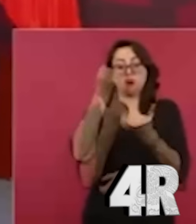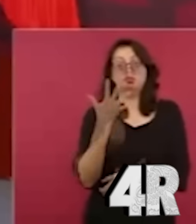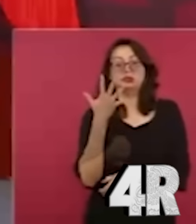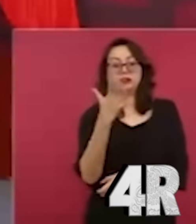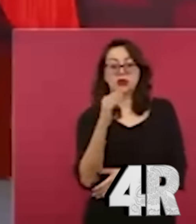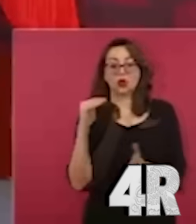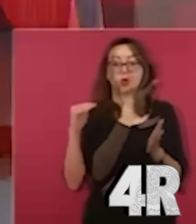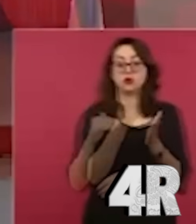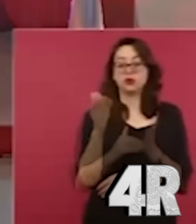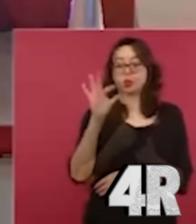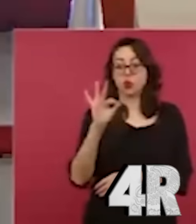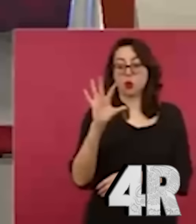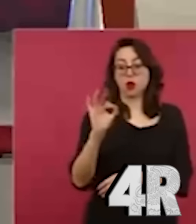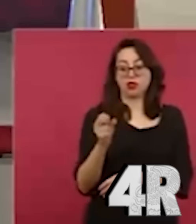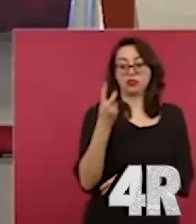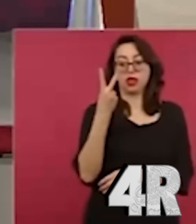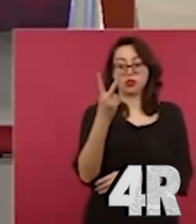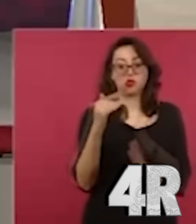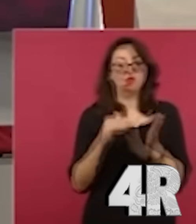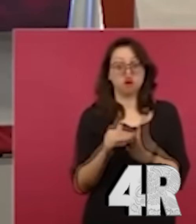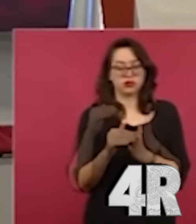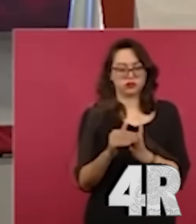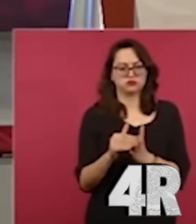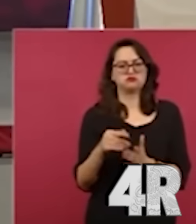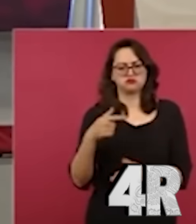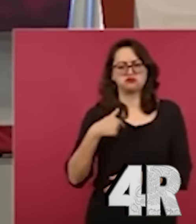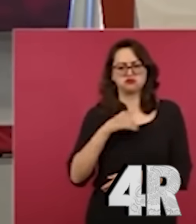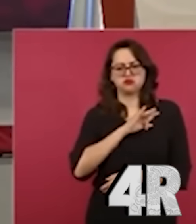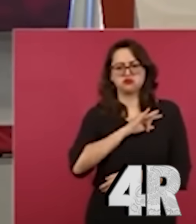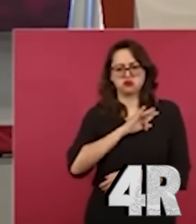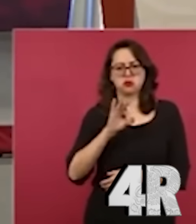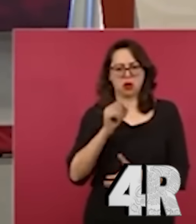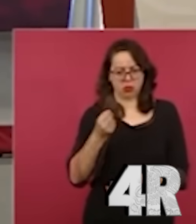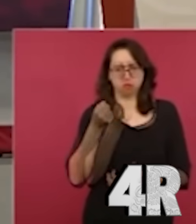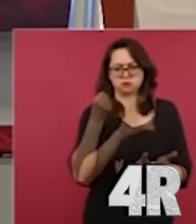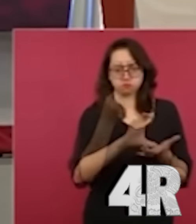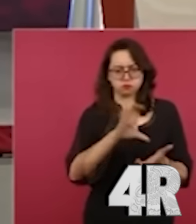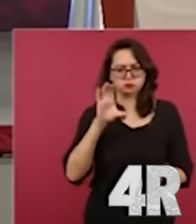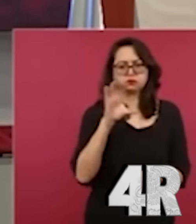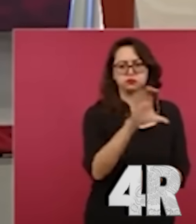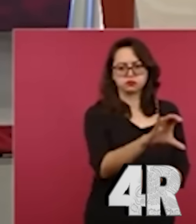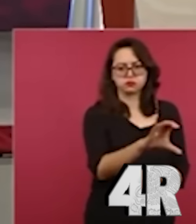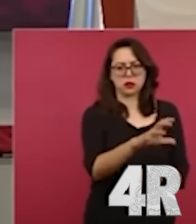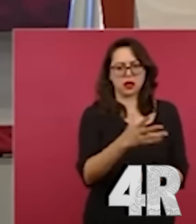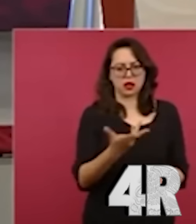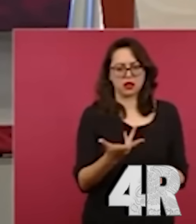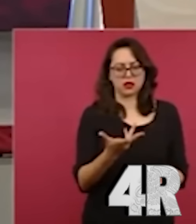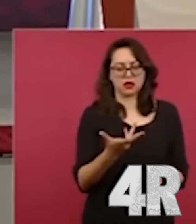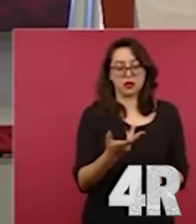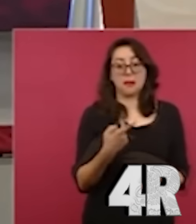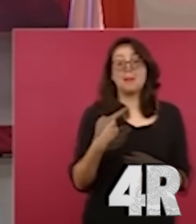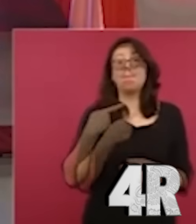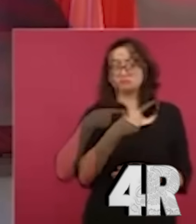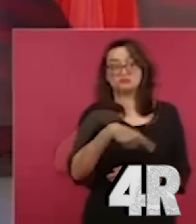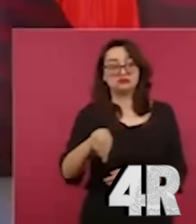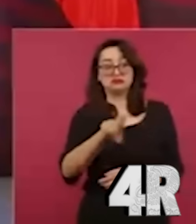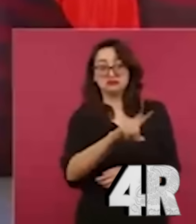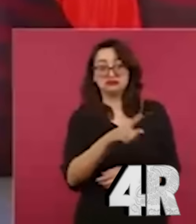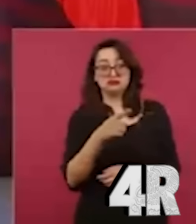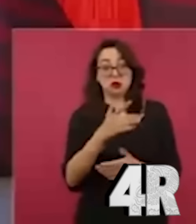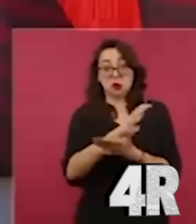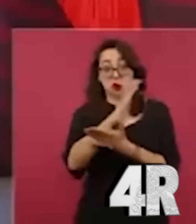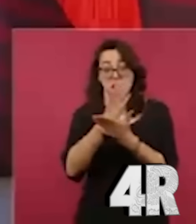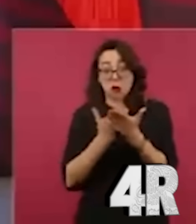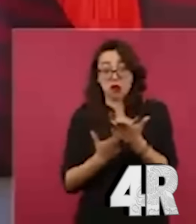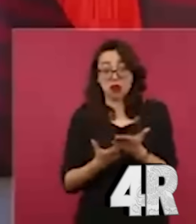5,242. Van a ver, ojalá y encuentren la tabla, cuánto tenemos que pagar por todo el contrato al final. Es lo que